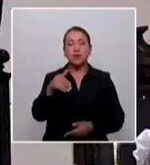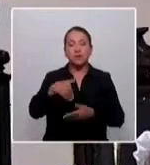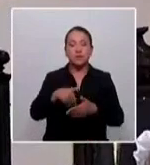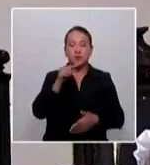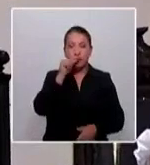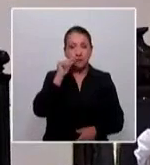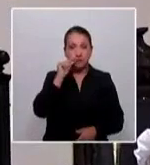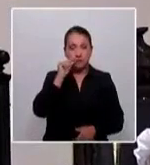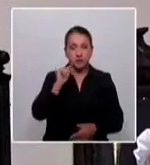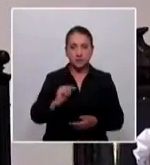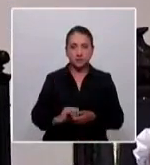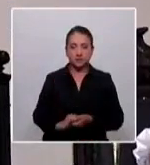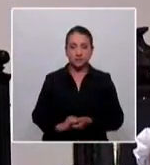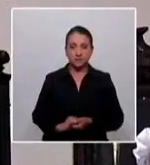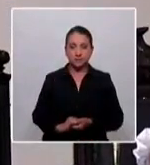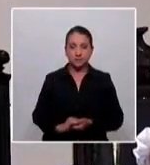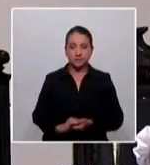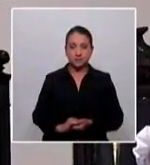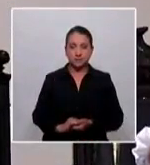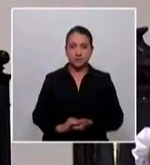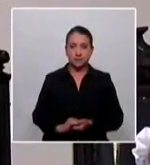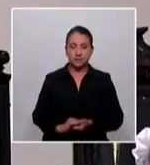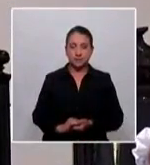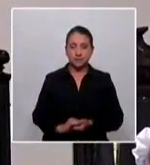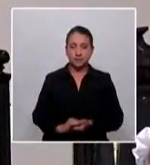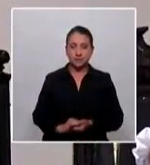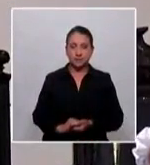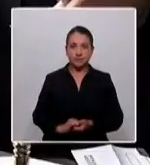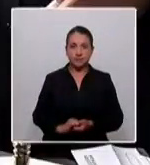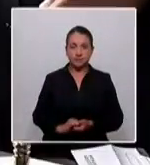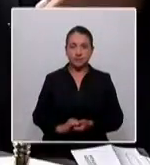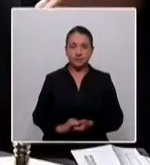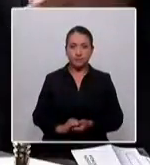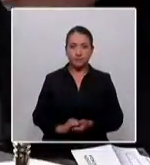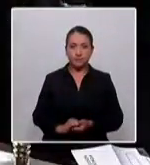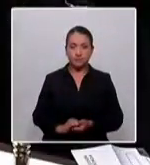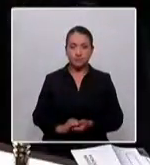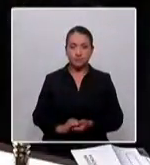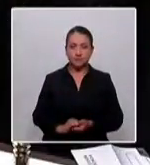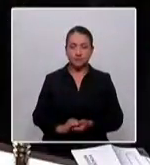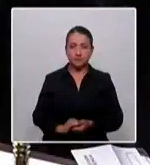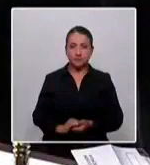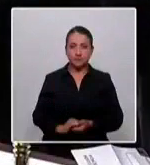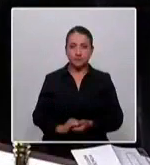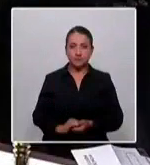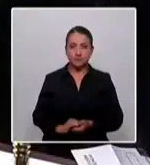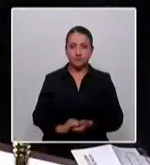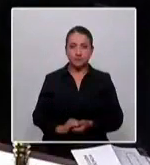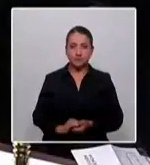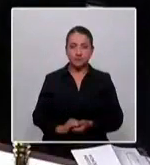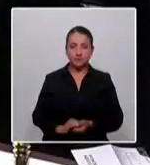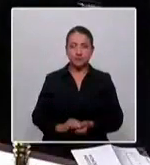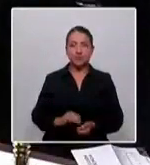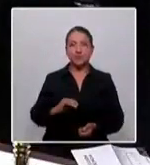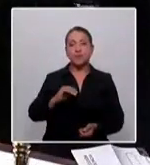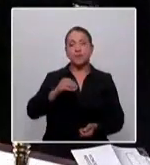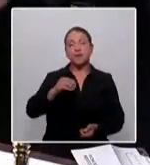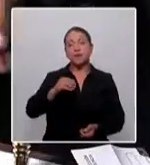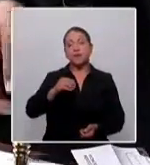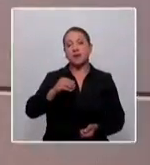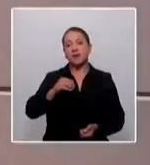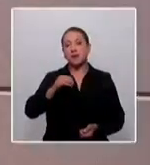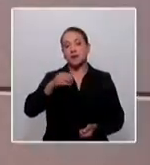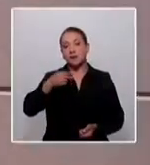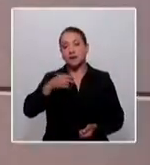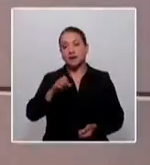primeras alertas surgieron desde Twitter, de gente que decía, oye, pero ojo que esta señora tiene un tema ahí que está siendo investigado, ojo, esta